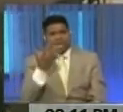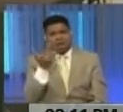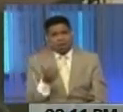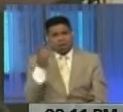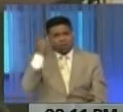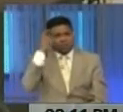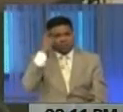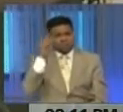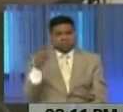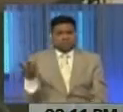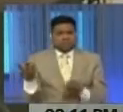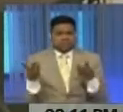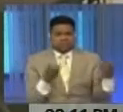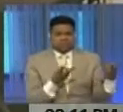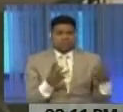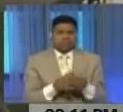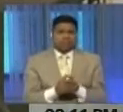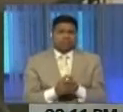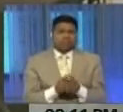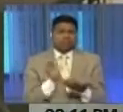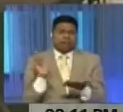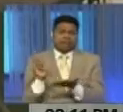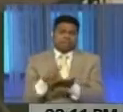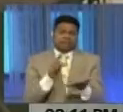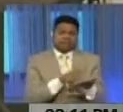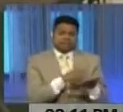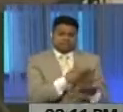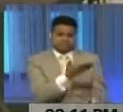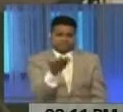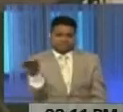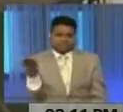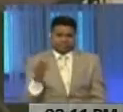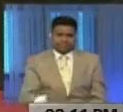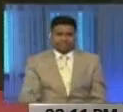le invitamos a que participen y han participado.